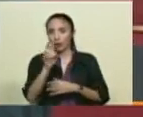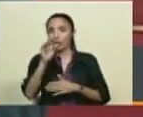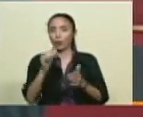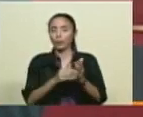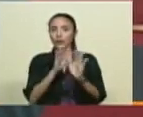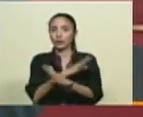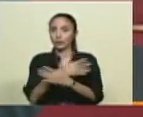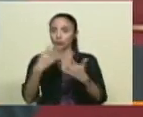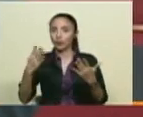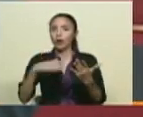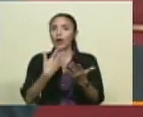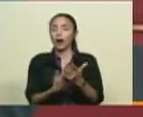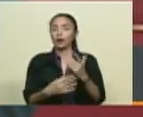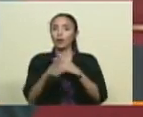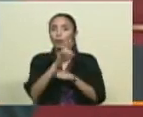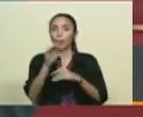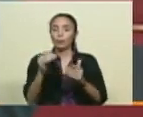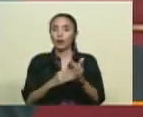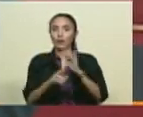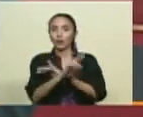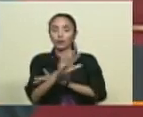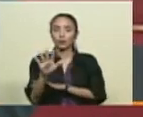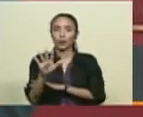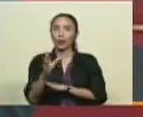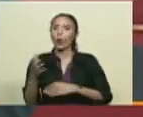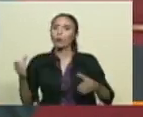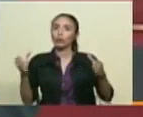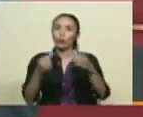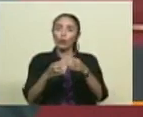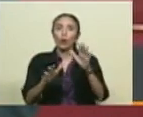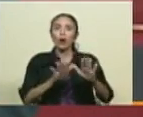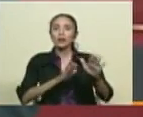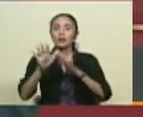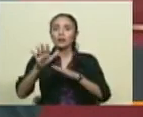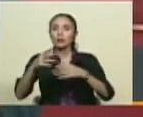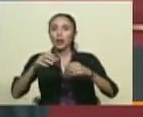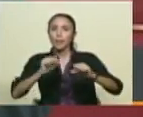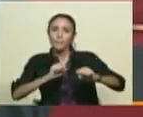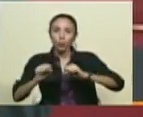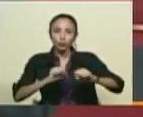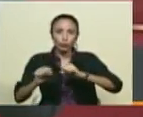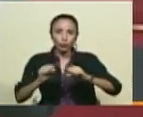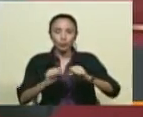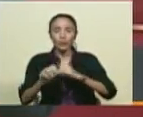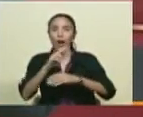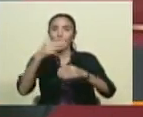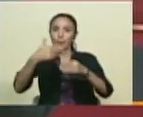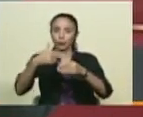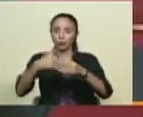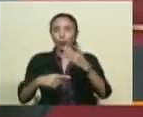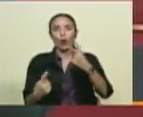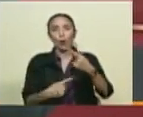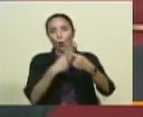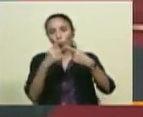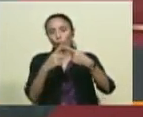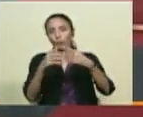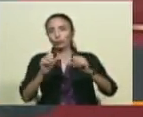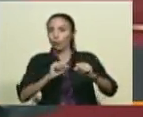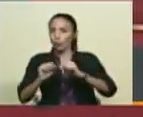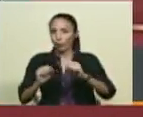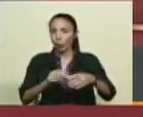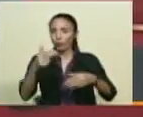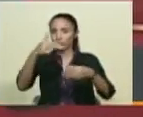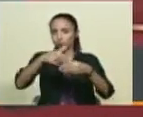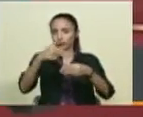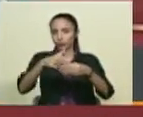2019-2025, agregando la agenda de los 15 motores, el petróleo es uno de los motores de la Venezuela del futuro, de la